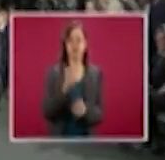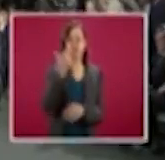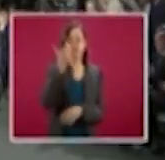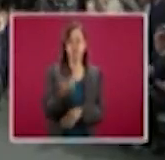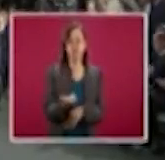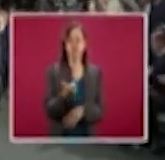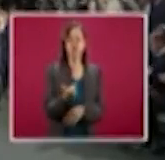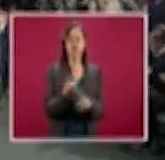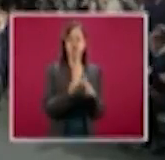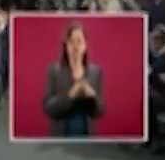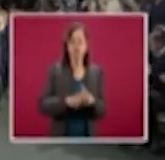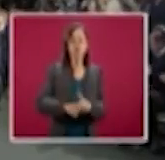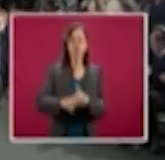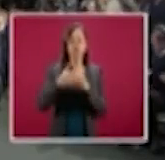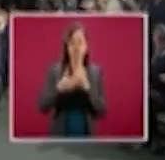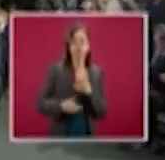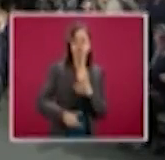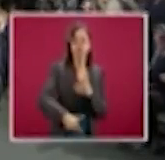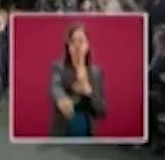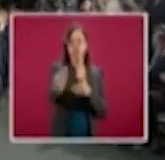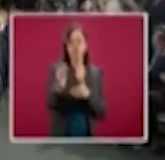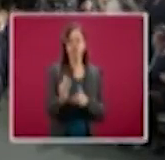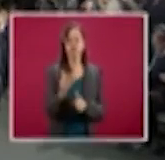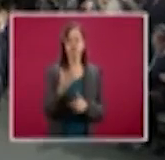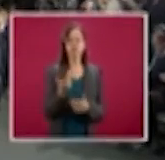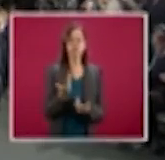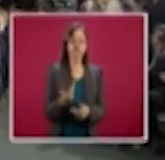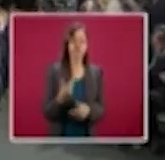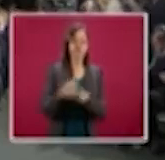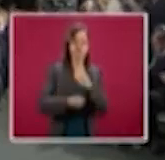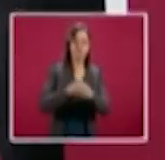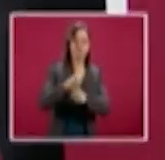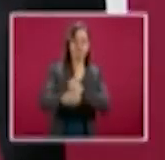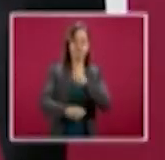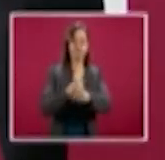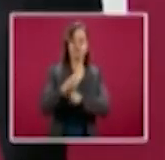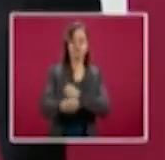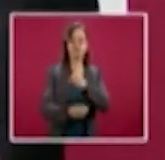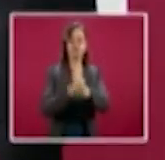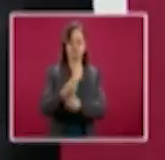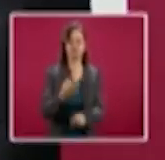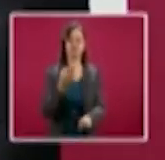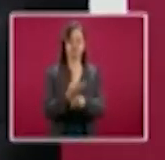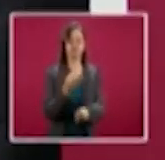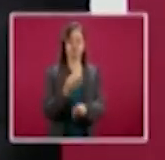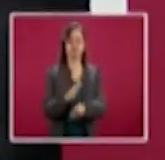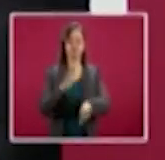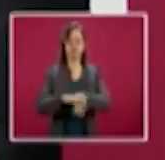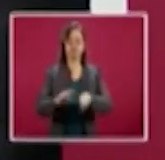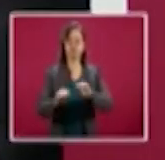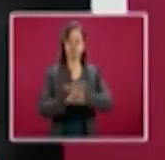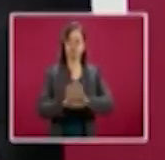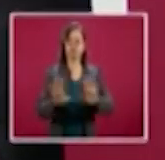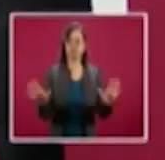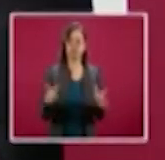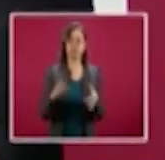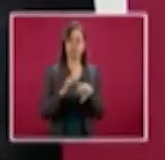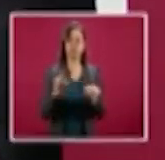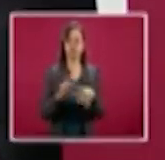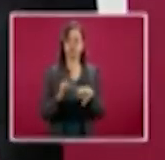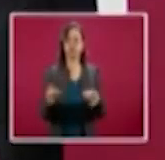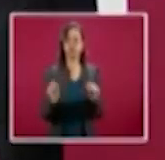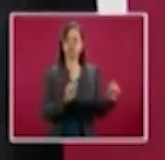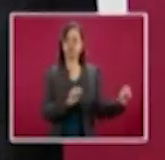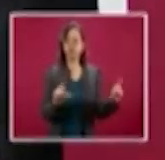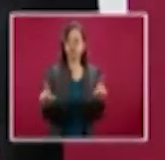del mercado tengo todo no es una jugada muy arraigada pero hermosa para que cambian la resolución si la discusión ya sabes que va a ser un tema que no